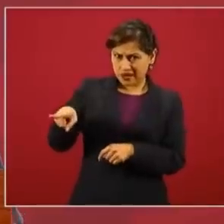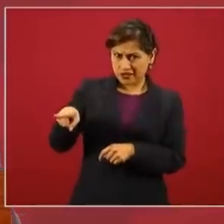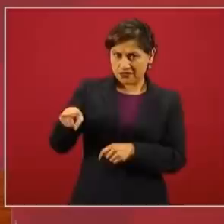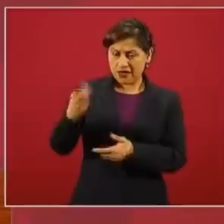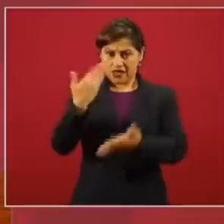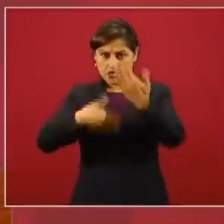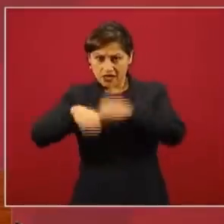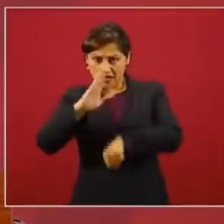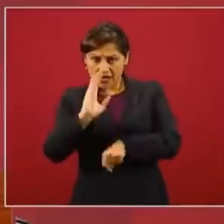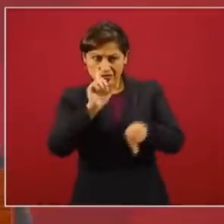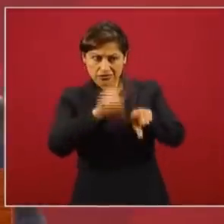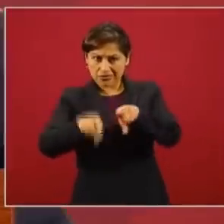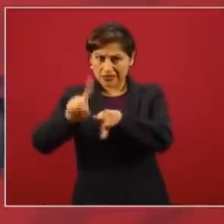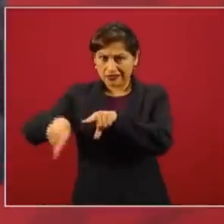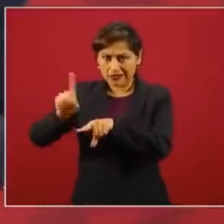los